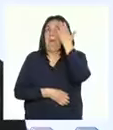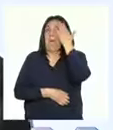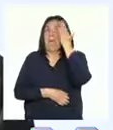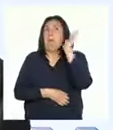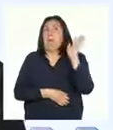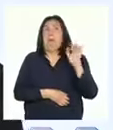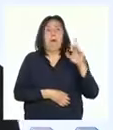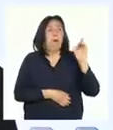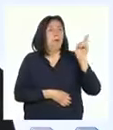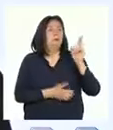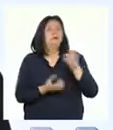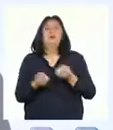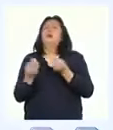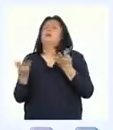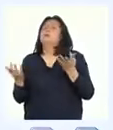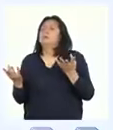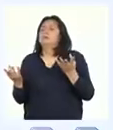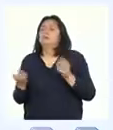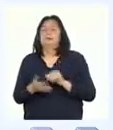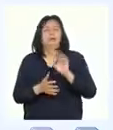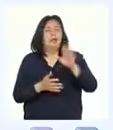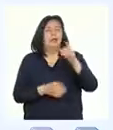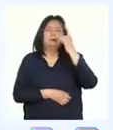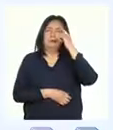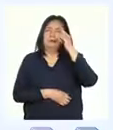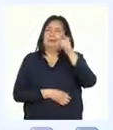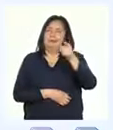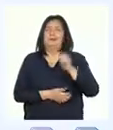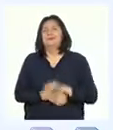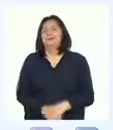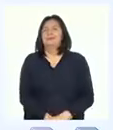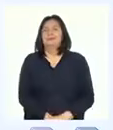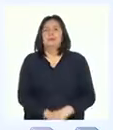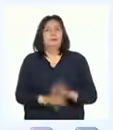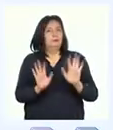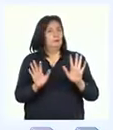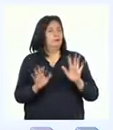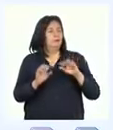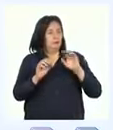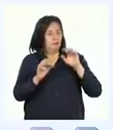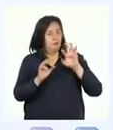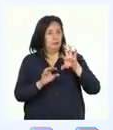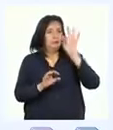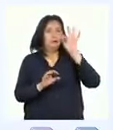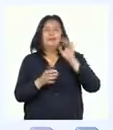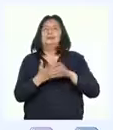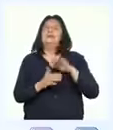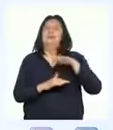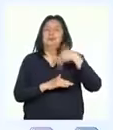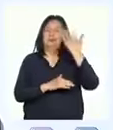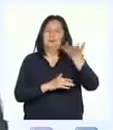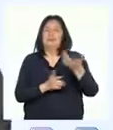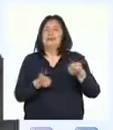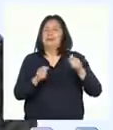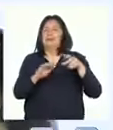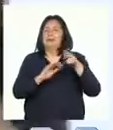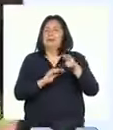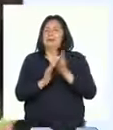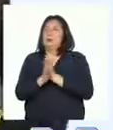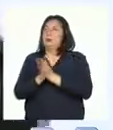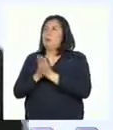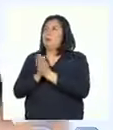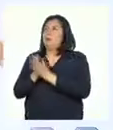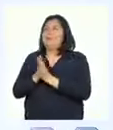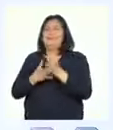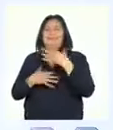profesora Verónica. ¿Cuánto? Los dejo pensando en eso. Lo descubriremos después de la pausa. Uy,